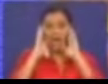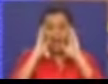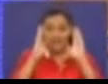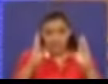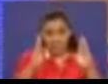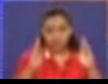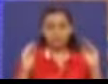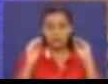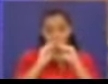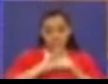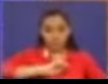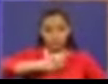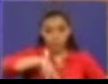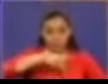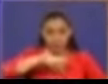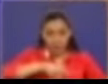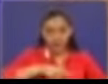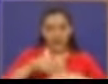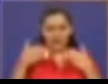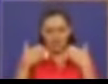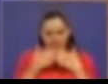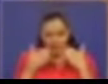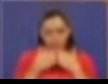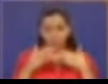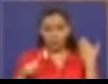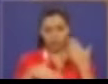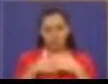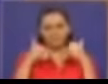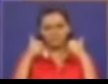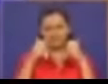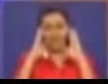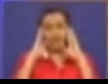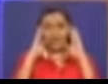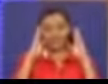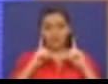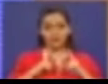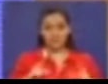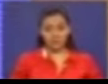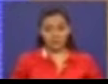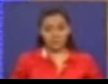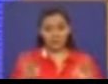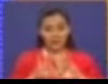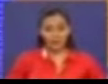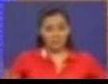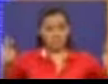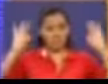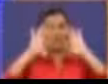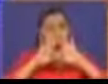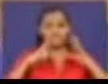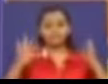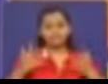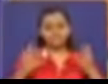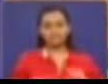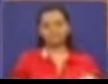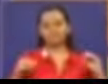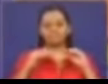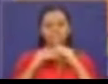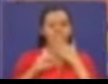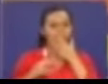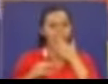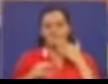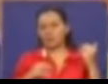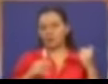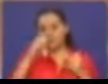atención profesional, equipos, etcétera, la atención en salud, que es lo más importante, esto es incluso mucho mejor que